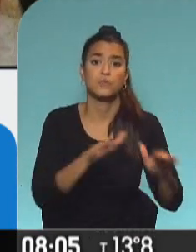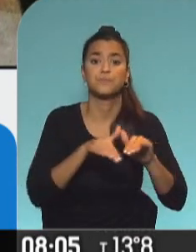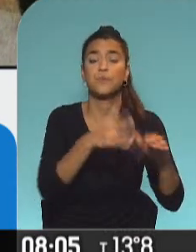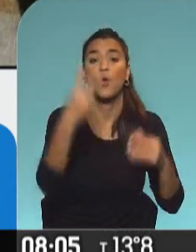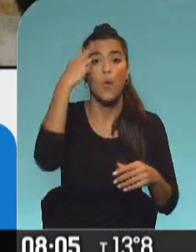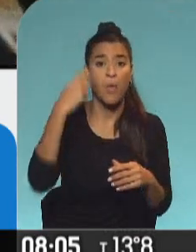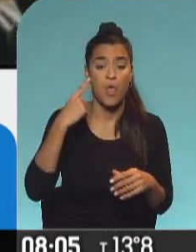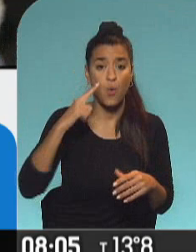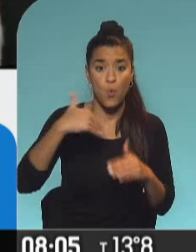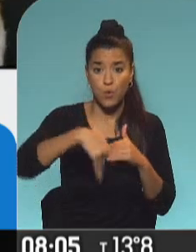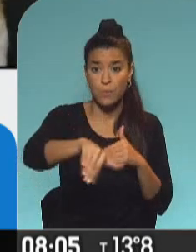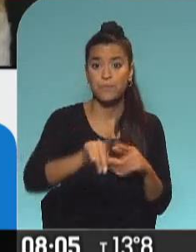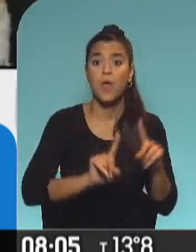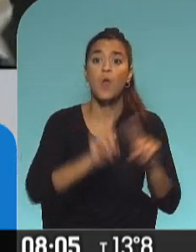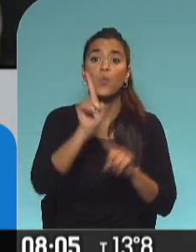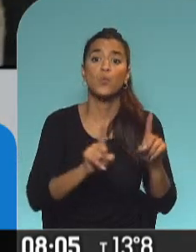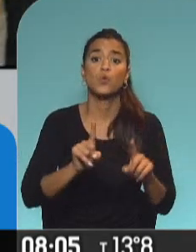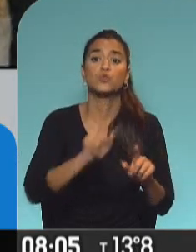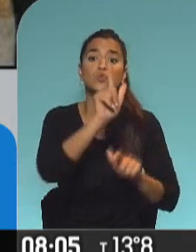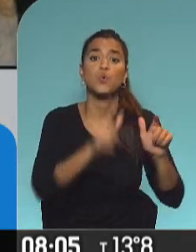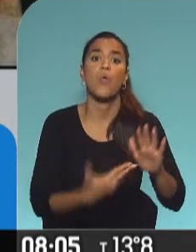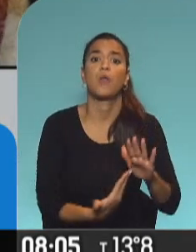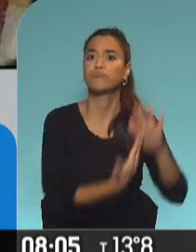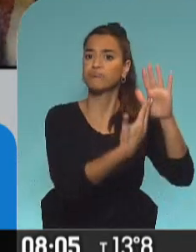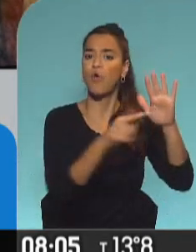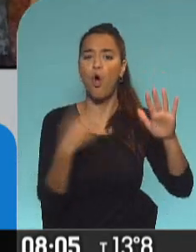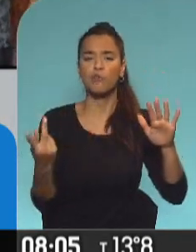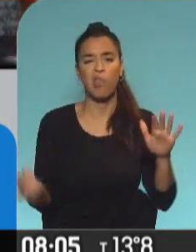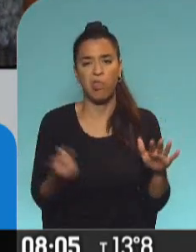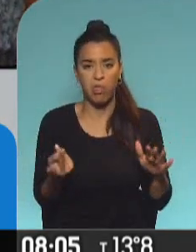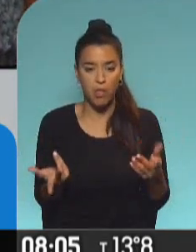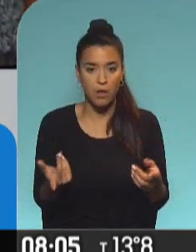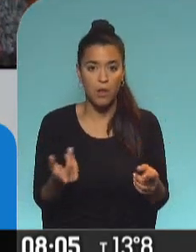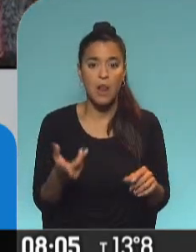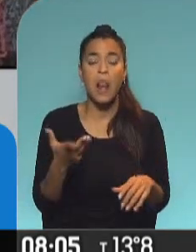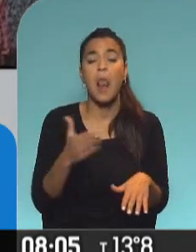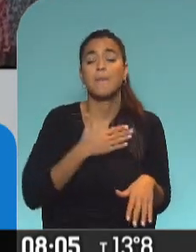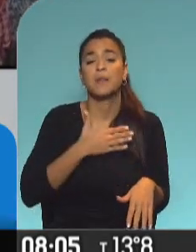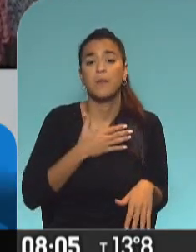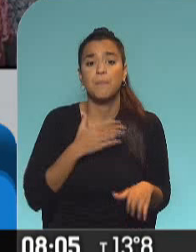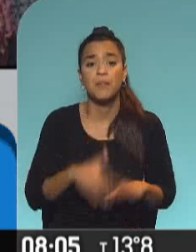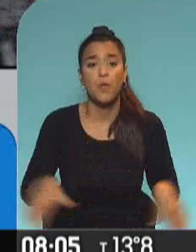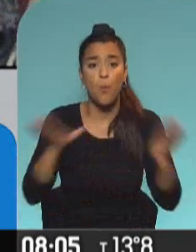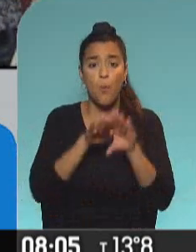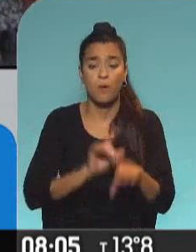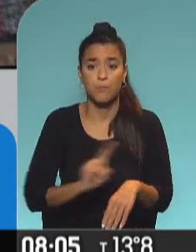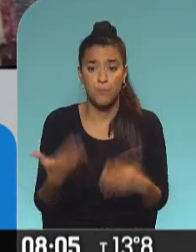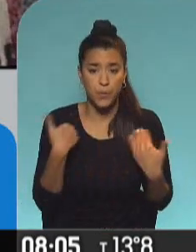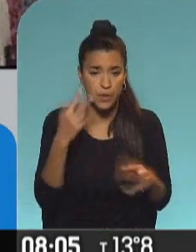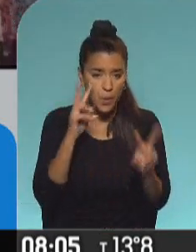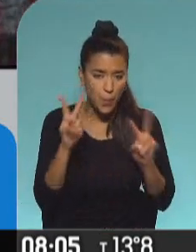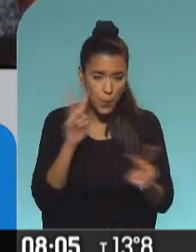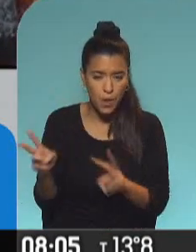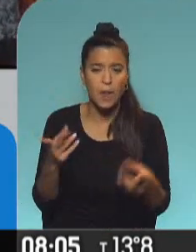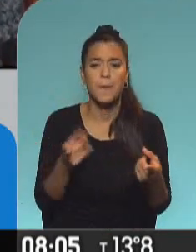julio, es que hay ciudadanos de primera y ciudadanos de segunda, y que lamentablemente no somos todos iguales ante la ley. Pudiste ver seguramente vos,